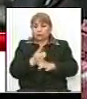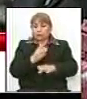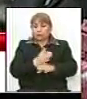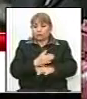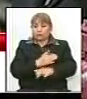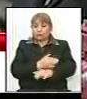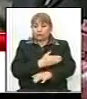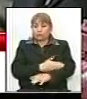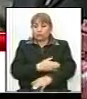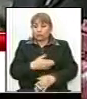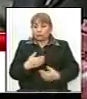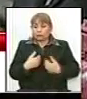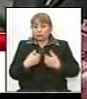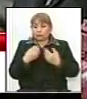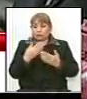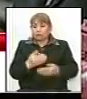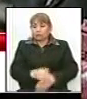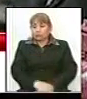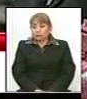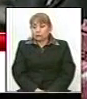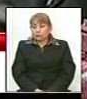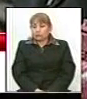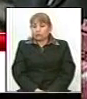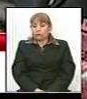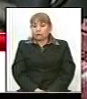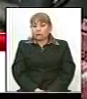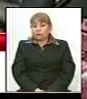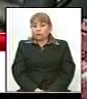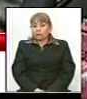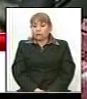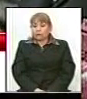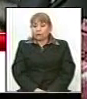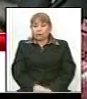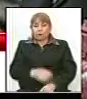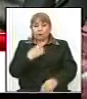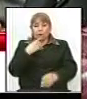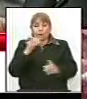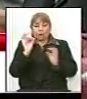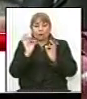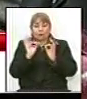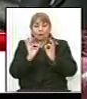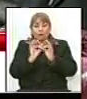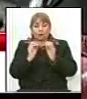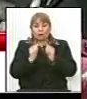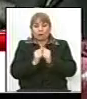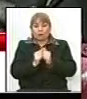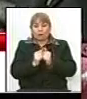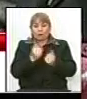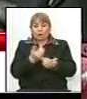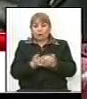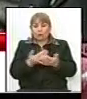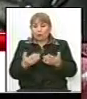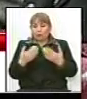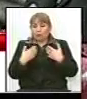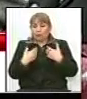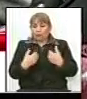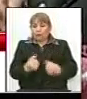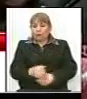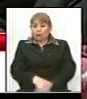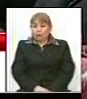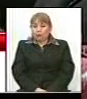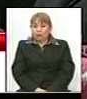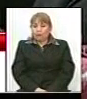¿no? Si le podemos dar un clic, por favor. Voy a ser muy puntual y me voy a detener en el tema de condición de salud, ¿no? Vamos a